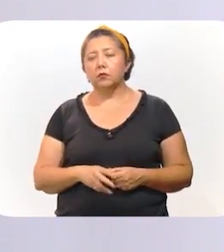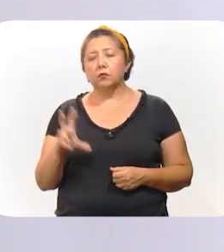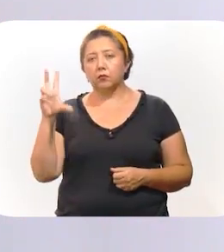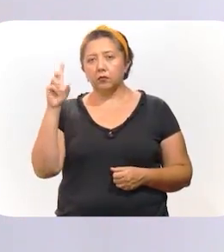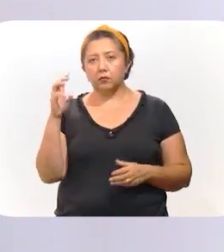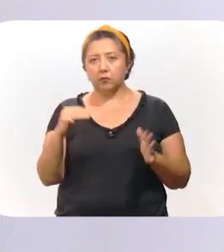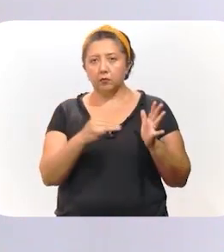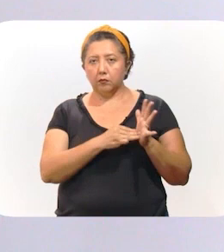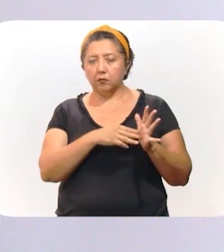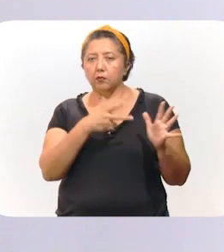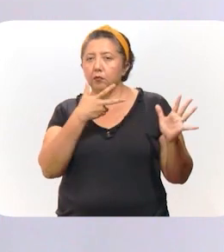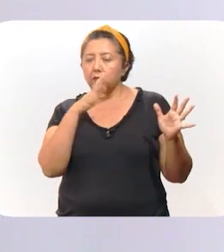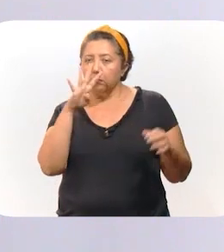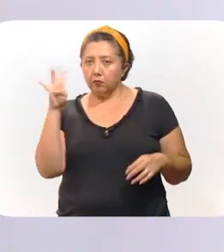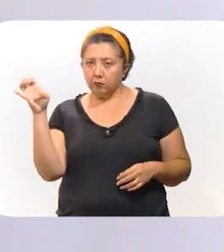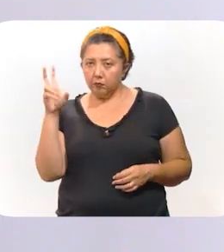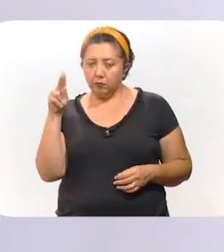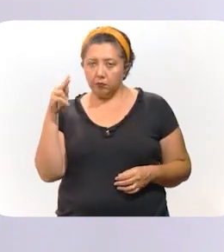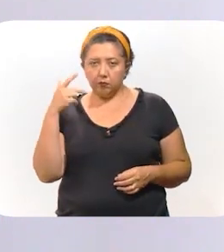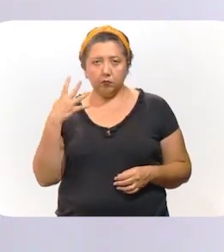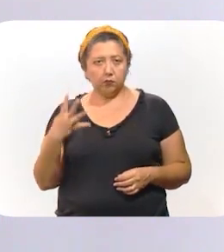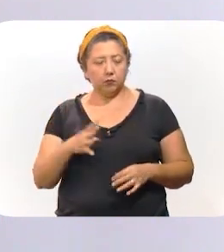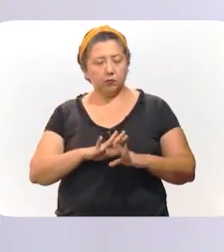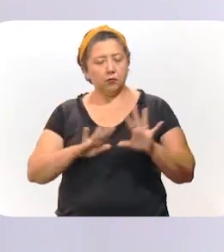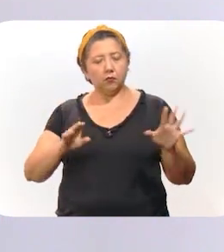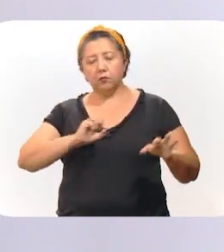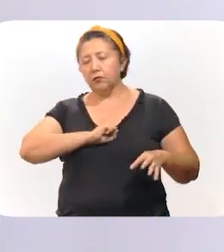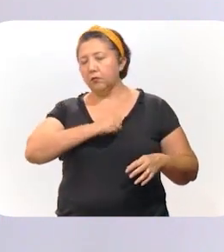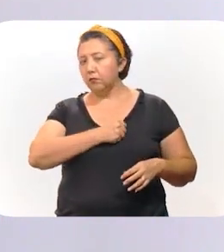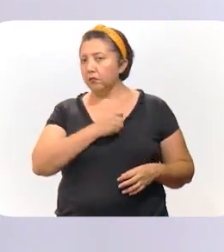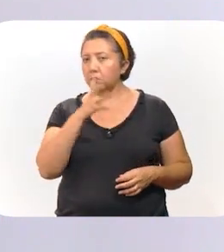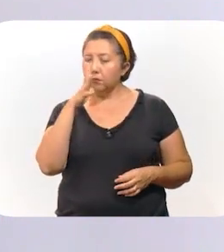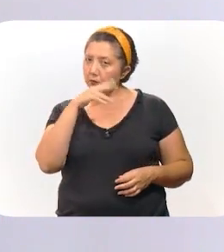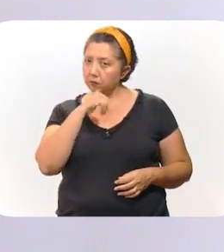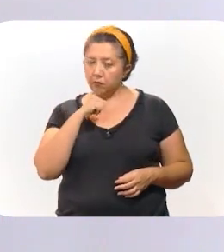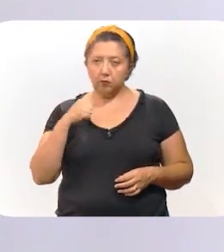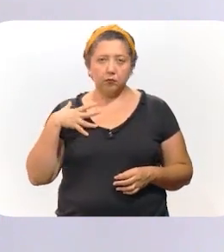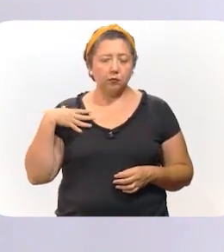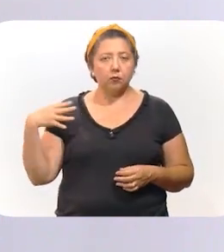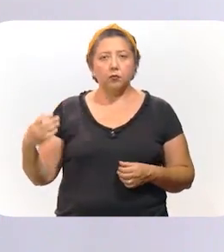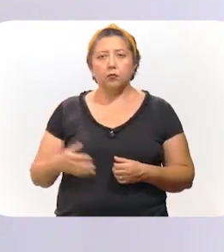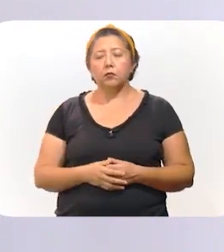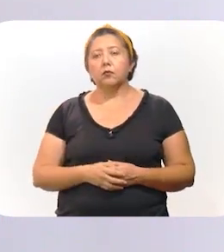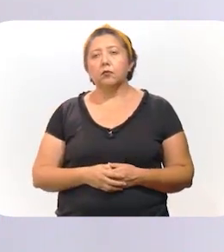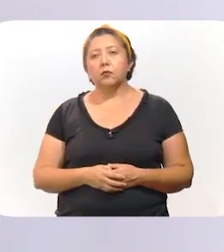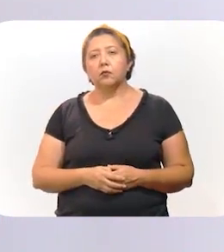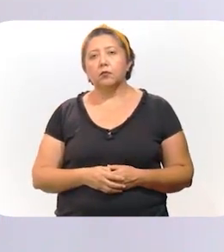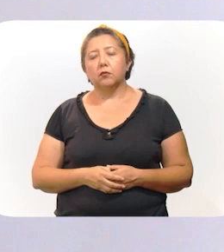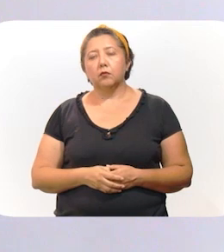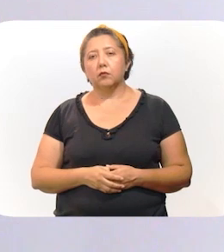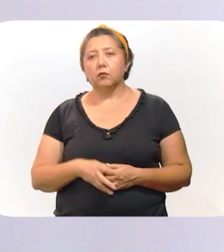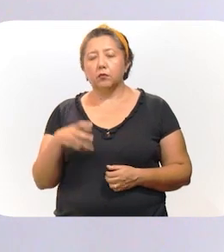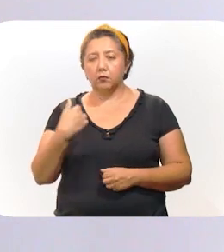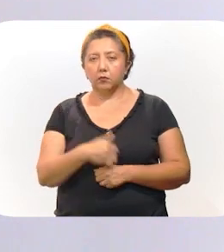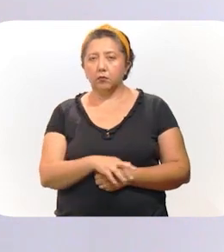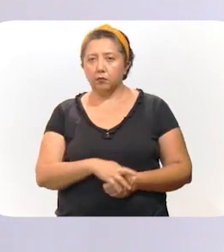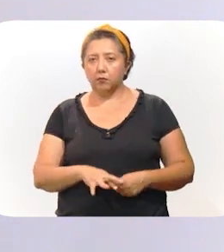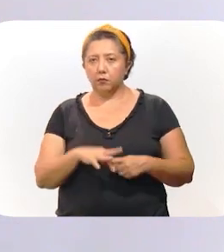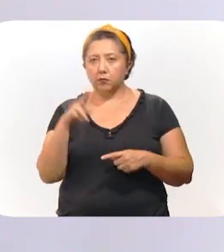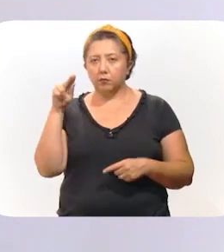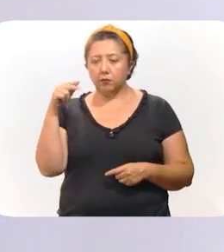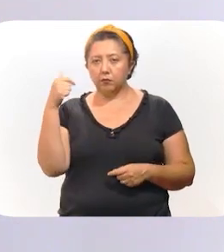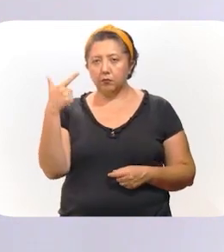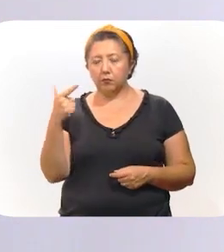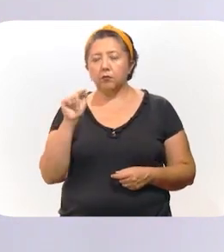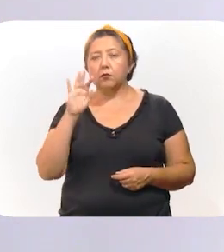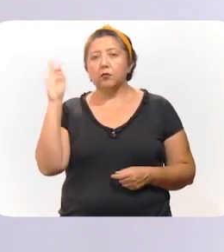30.484 pacientes ya se recuperaron, no presentan síntomas ni pueden contagiar. Esta cifra representa